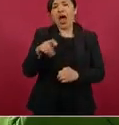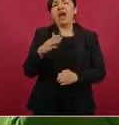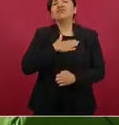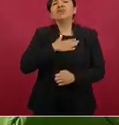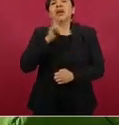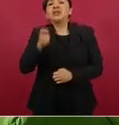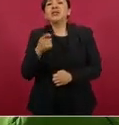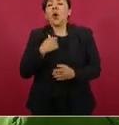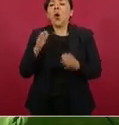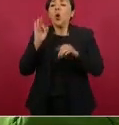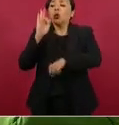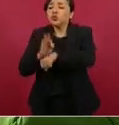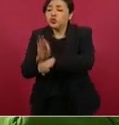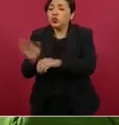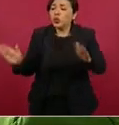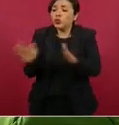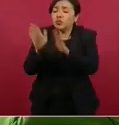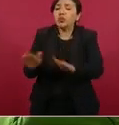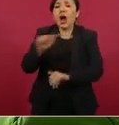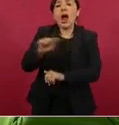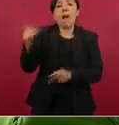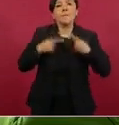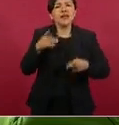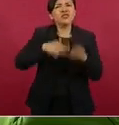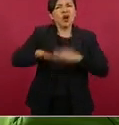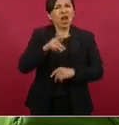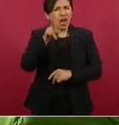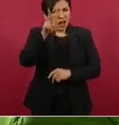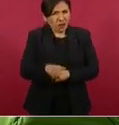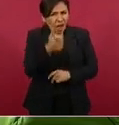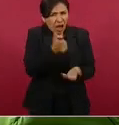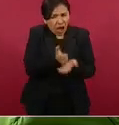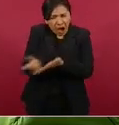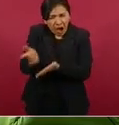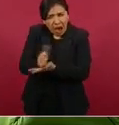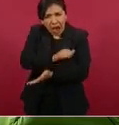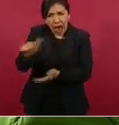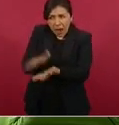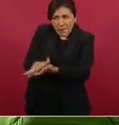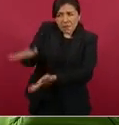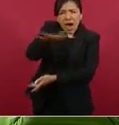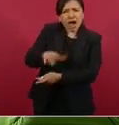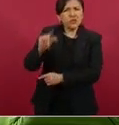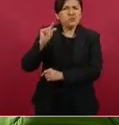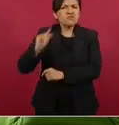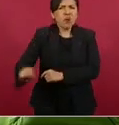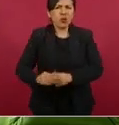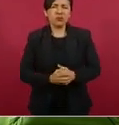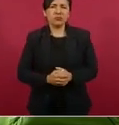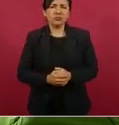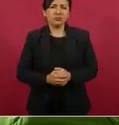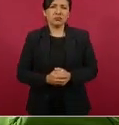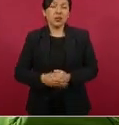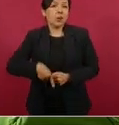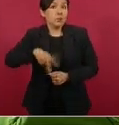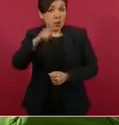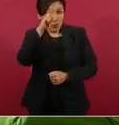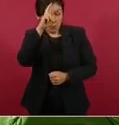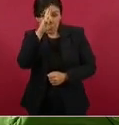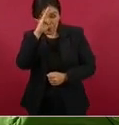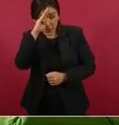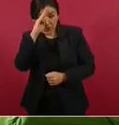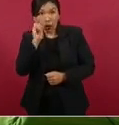o paternalismo a lo poco que se destina en beneficio de las mayorías, pero nombran fomento o